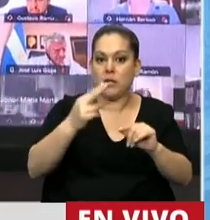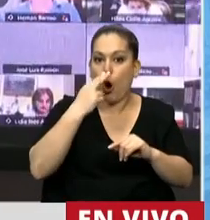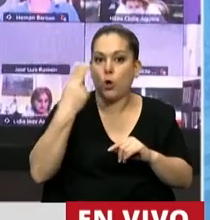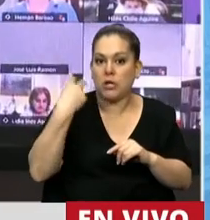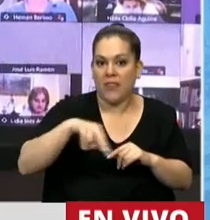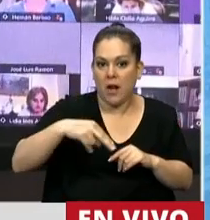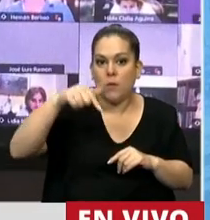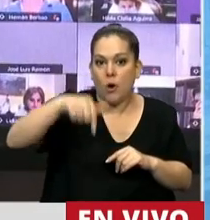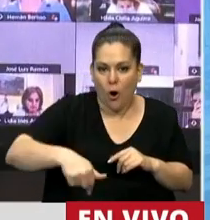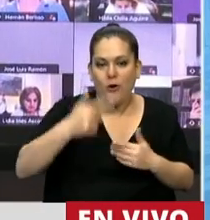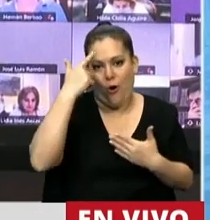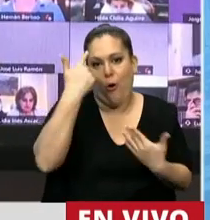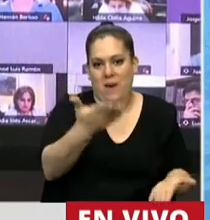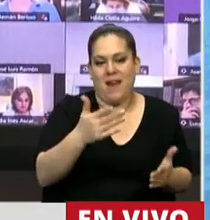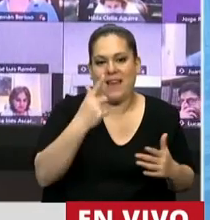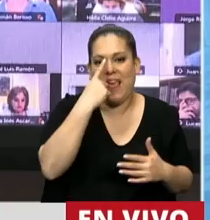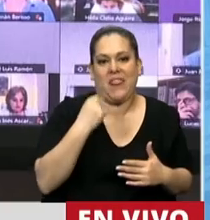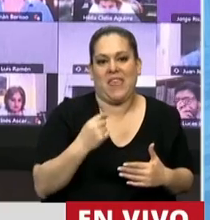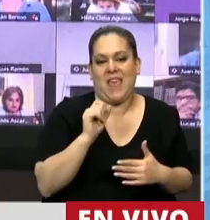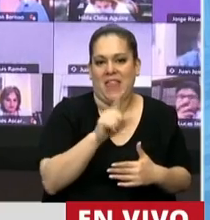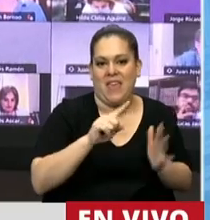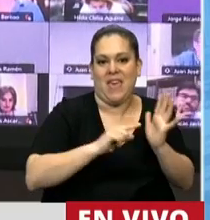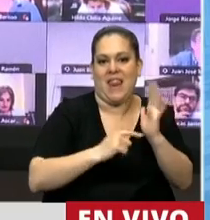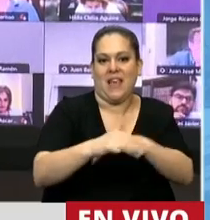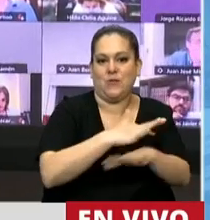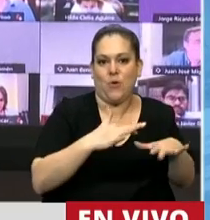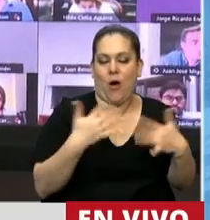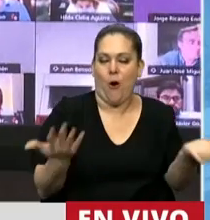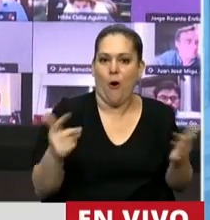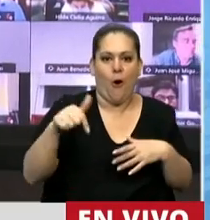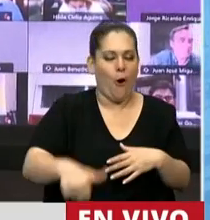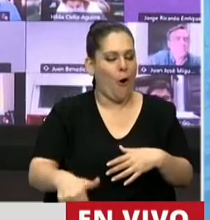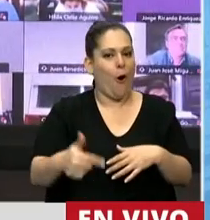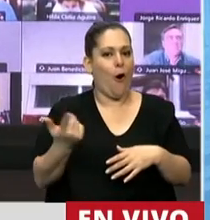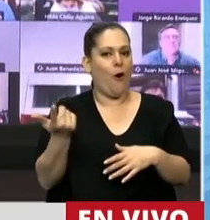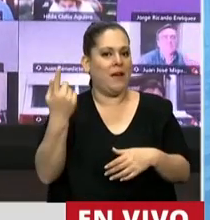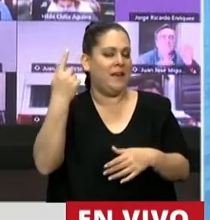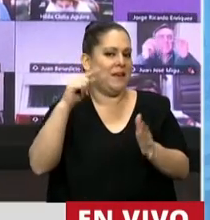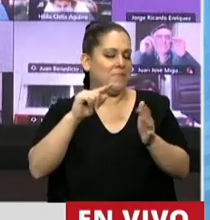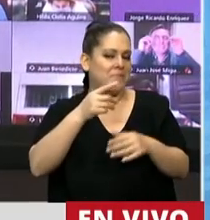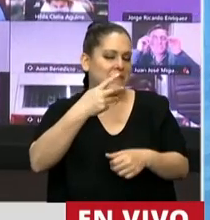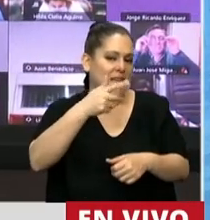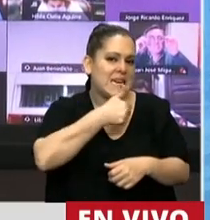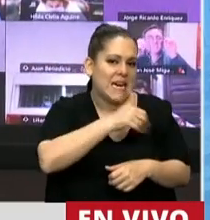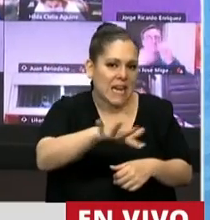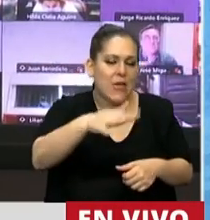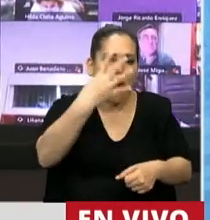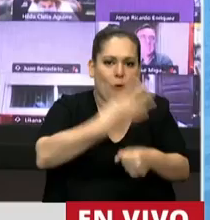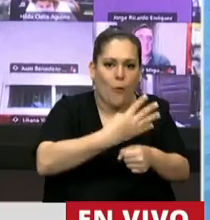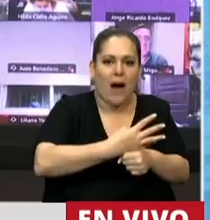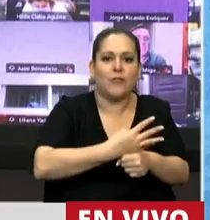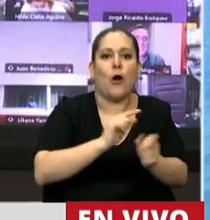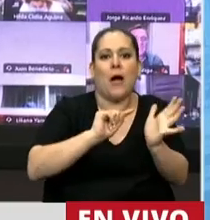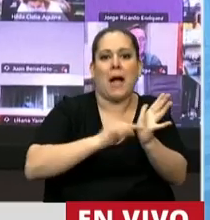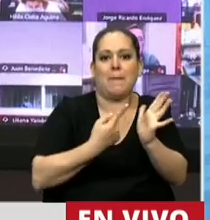que es el día de la ciudad recibimos este regalo tengo cuarto capital alterna de la provincia y a partir